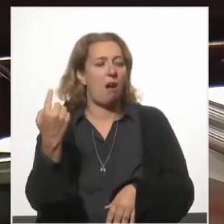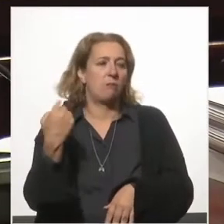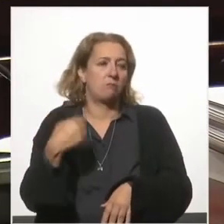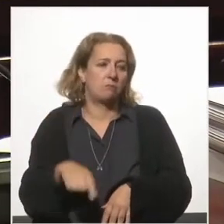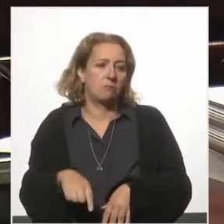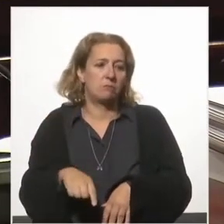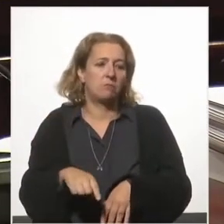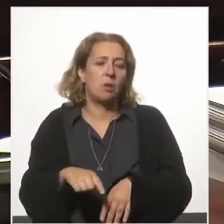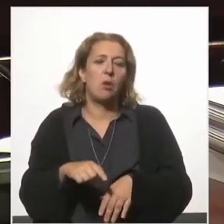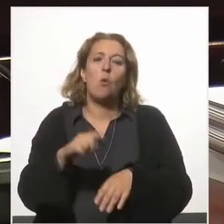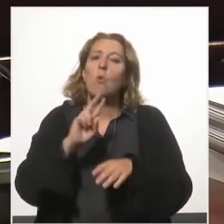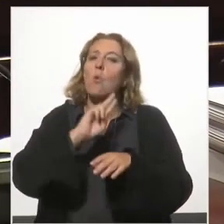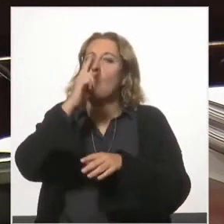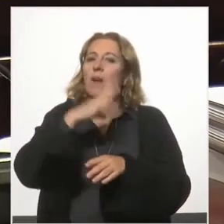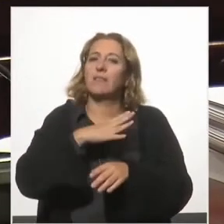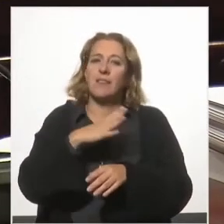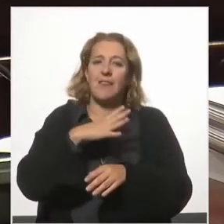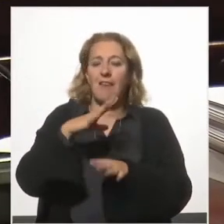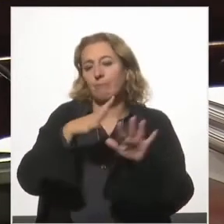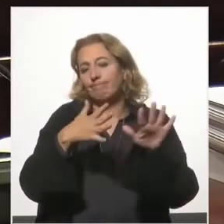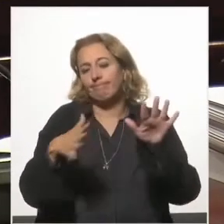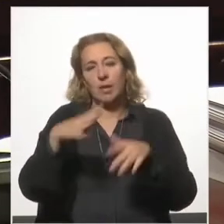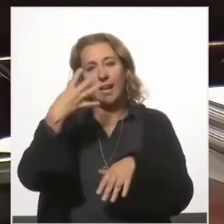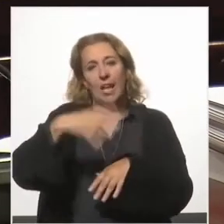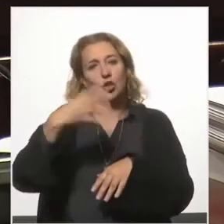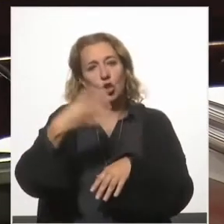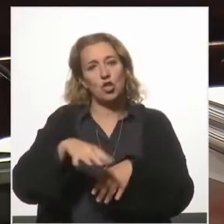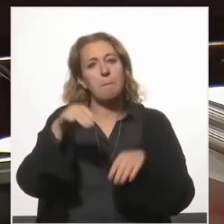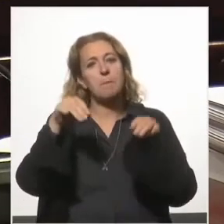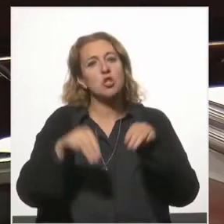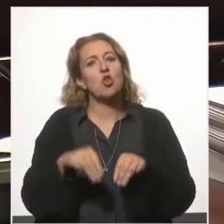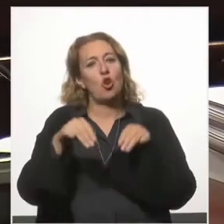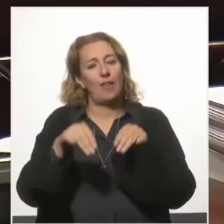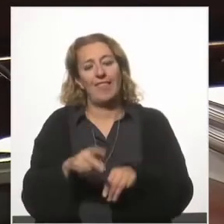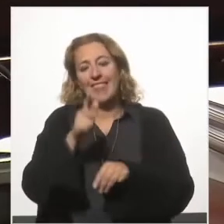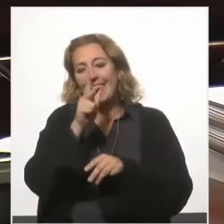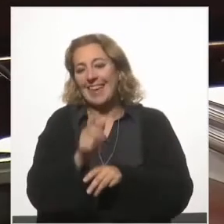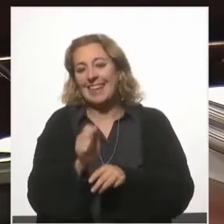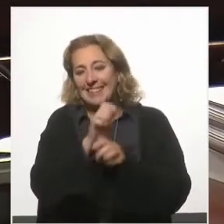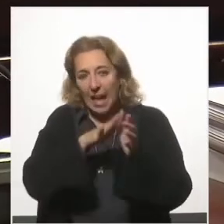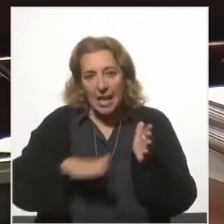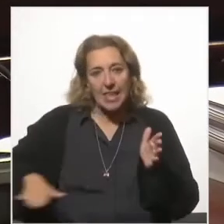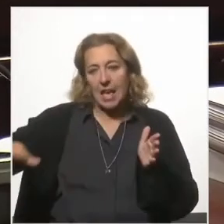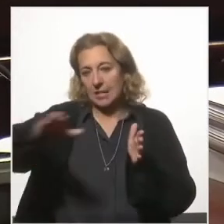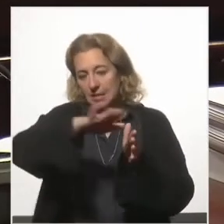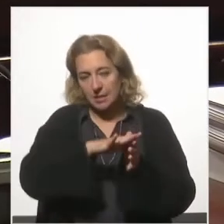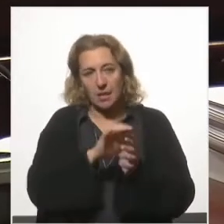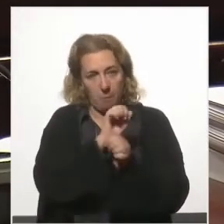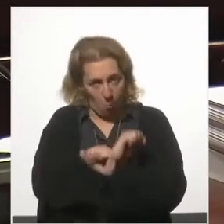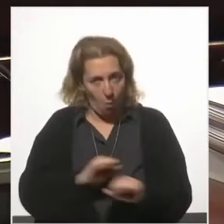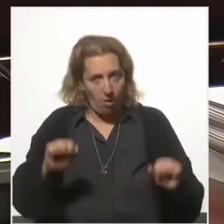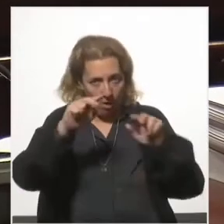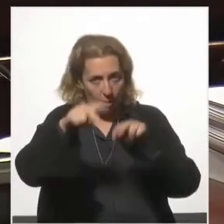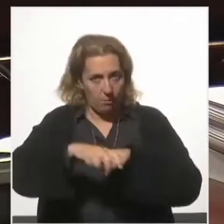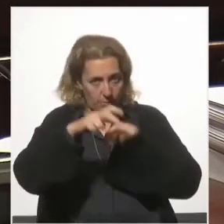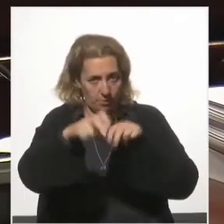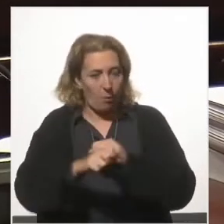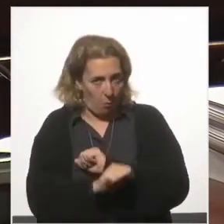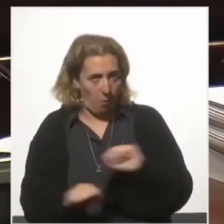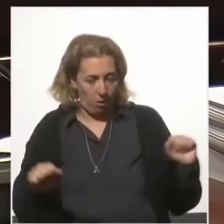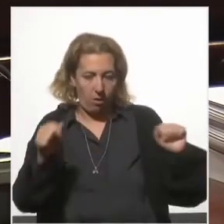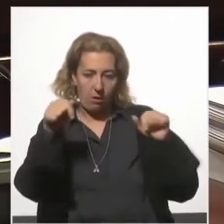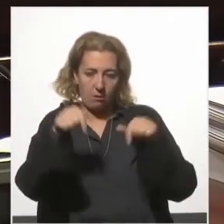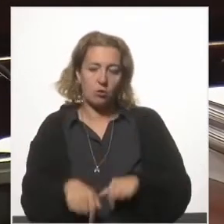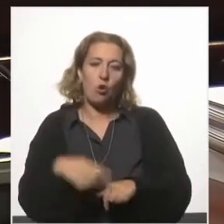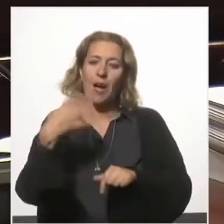alrededor de 14 millones de hectáreas con capacidad de producción agropecuaria. De esos 14 millones de hectáreas en estos